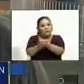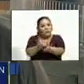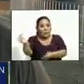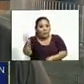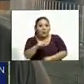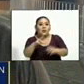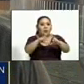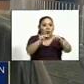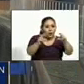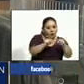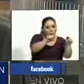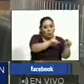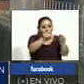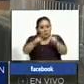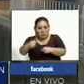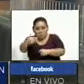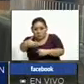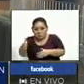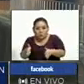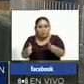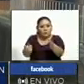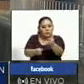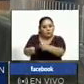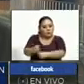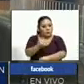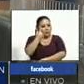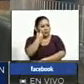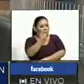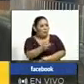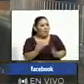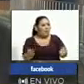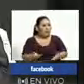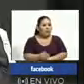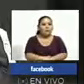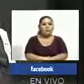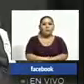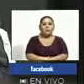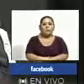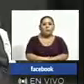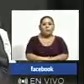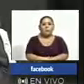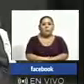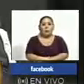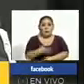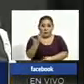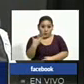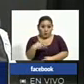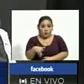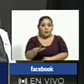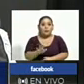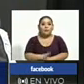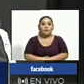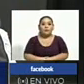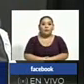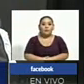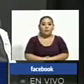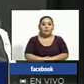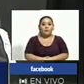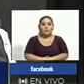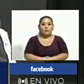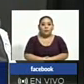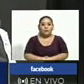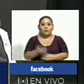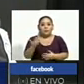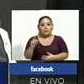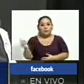luego iniciar su respectiva cuarentena en el país. Escuchemos más detalles al respecto. Hemos tenido casos que han